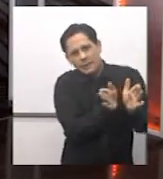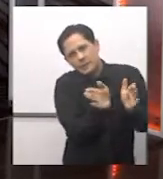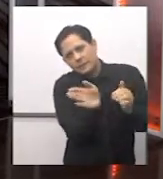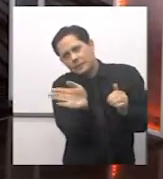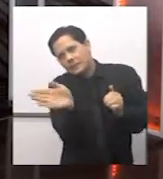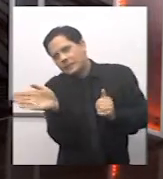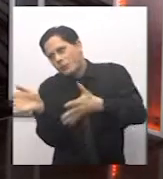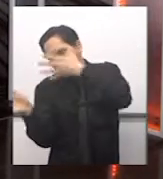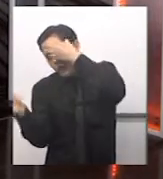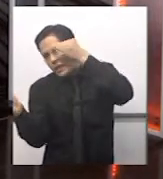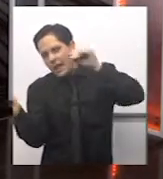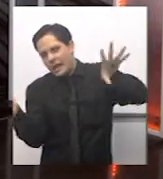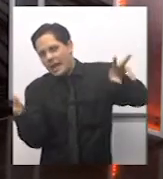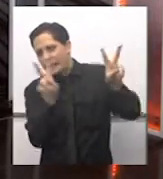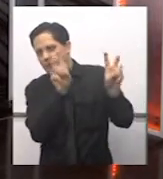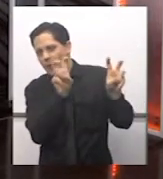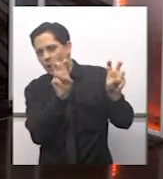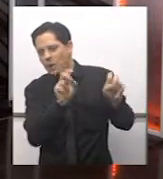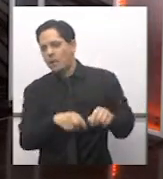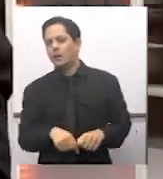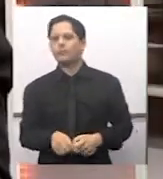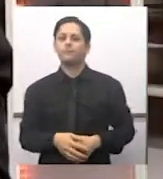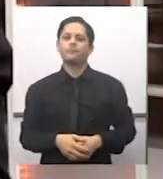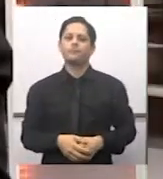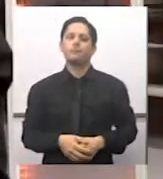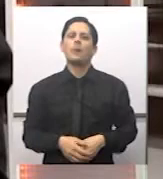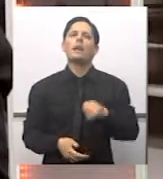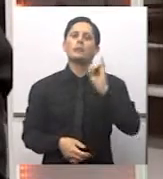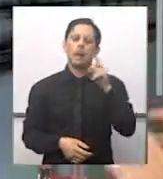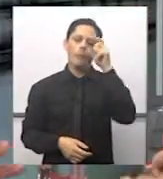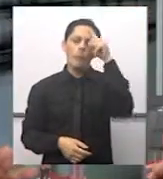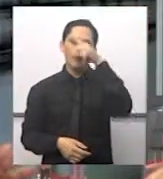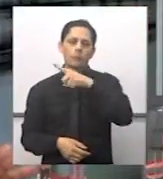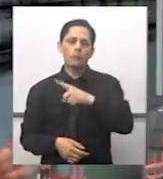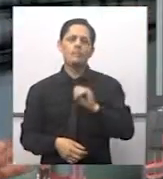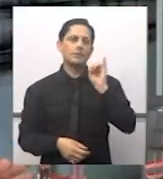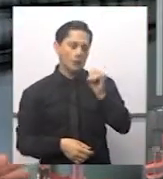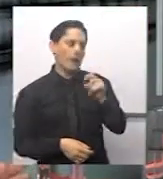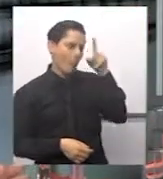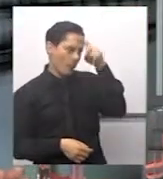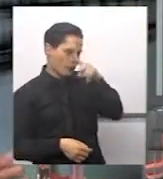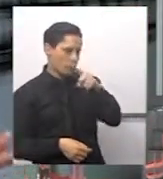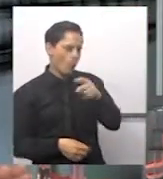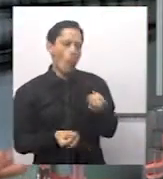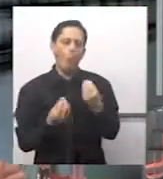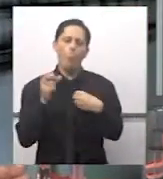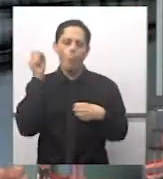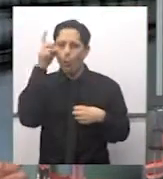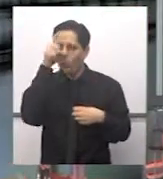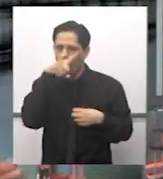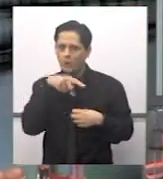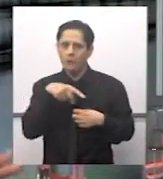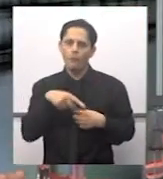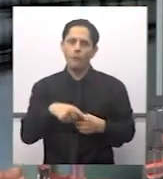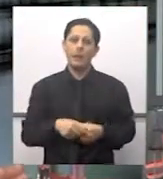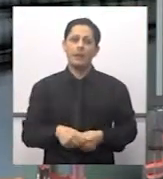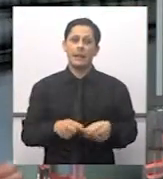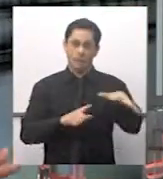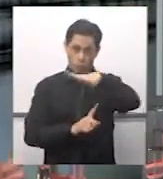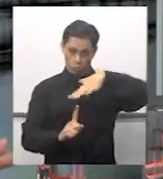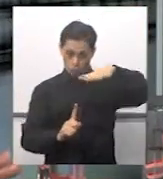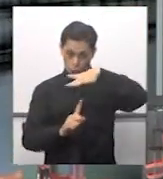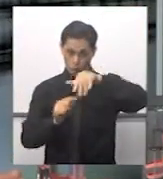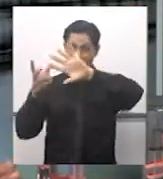de desviar la atención. ¿Fue el momento de los más complicados también? Fue uno de los complejos. Hubo muchos momentos muy complicados. La situación de Quintero